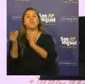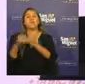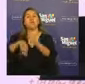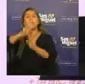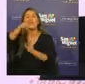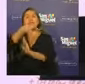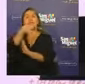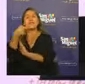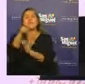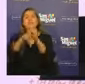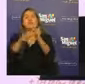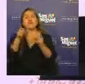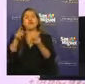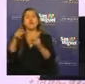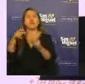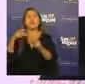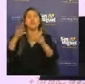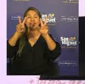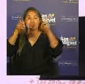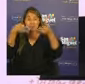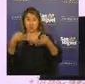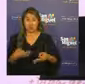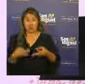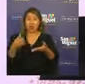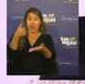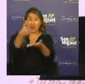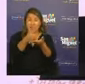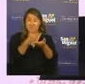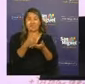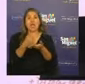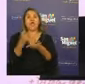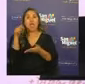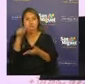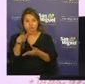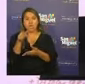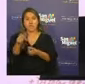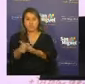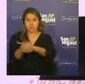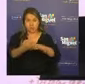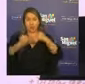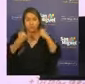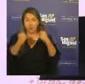dirigentes de seguridad, estaba también la alcaldesa y habían varios más. Bueno, ese es el poder de los vecinos